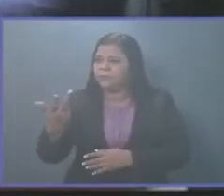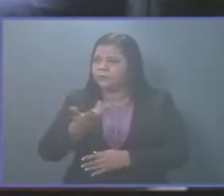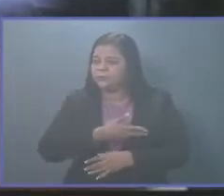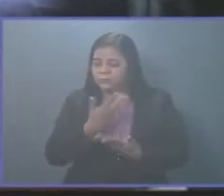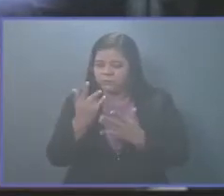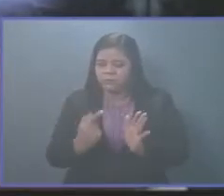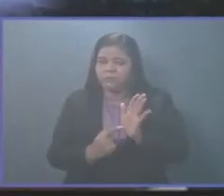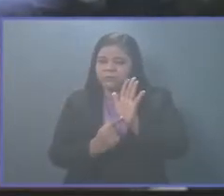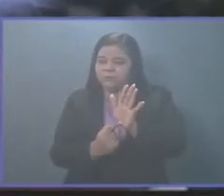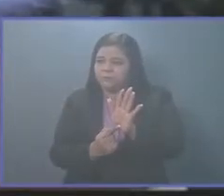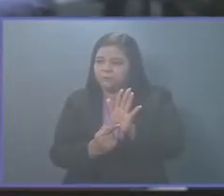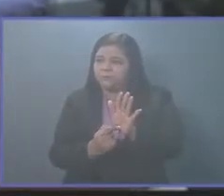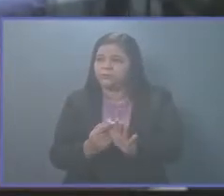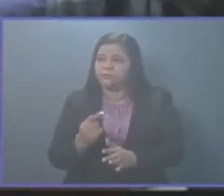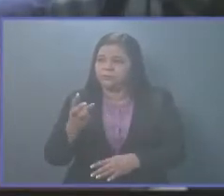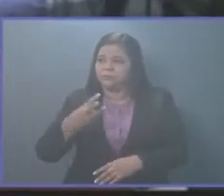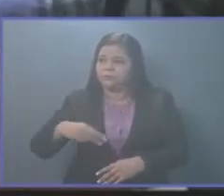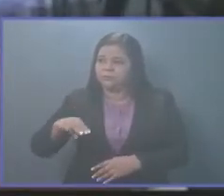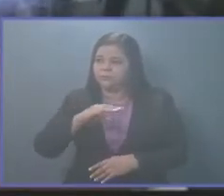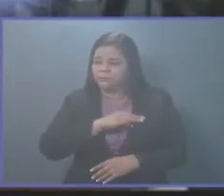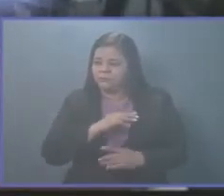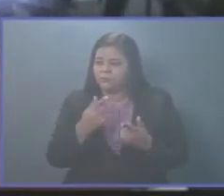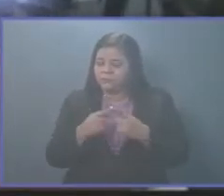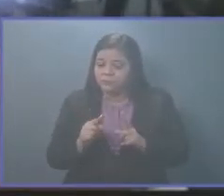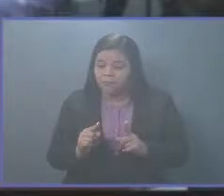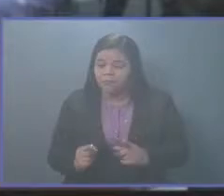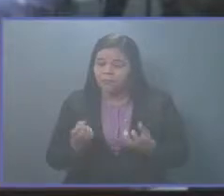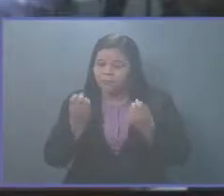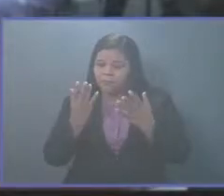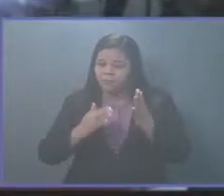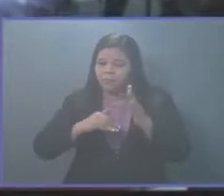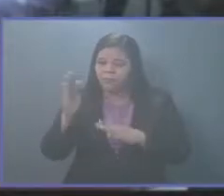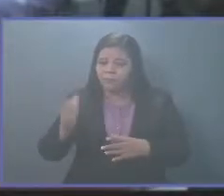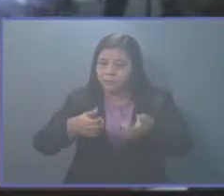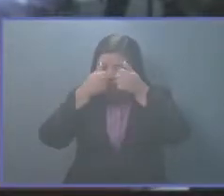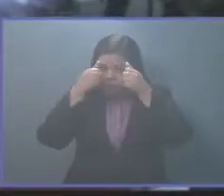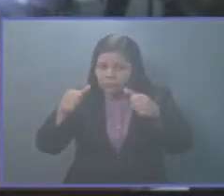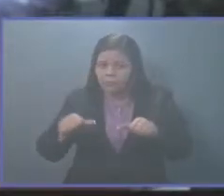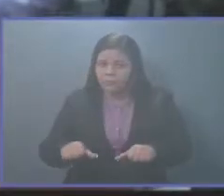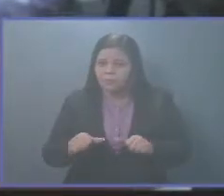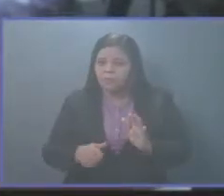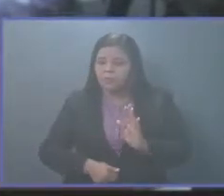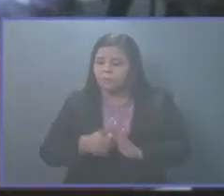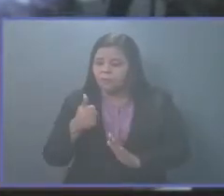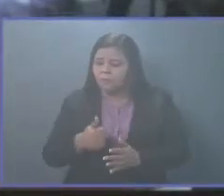tienen en esto, porque muchos de estos acuerdos ejecutivos